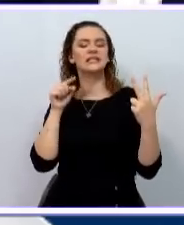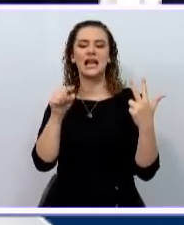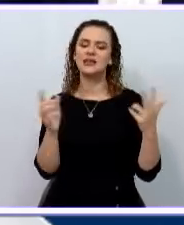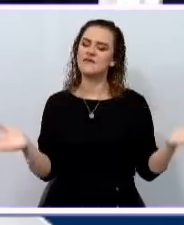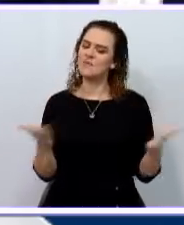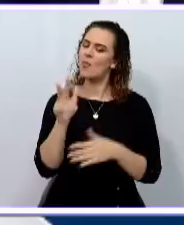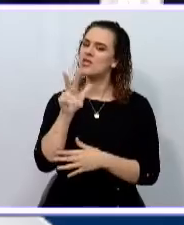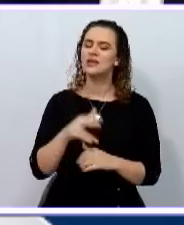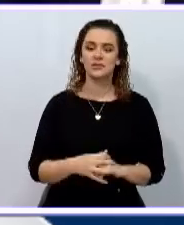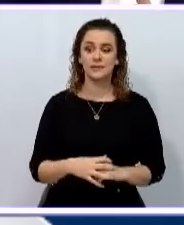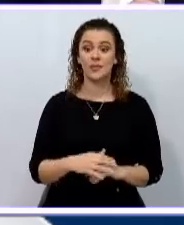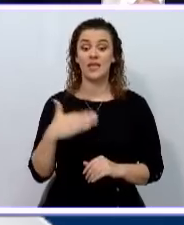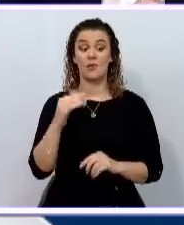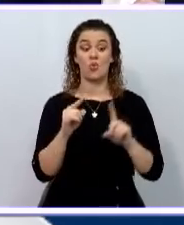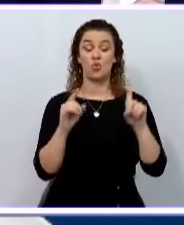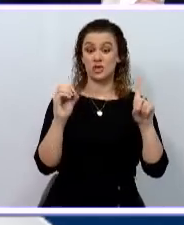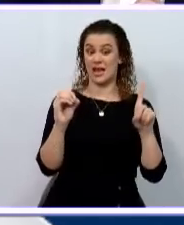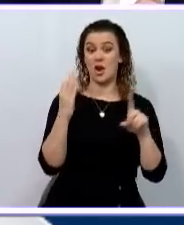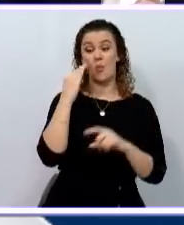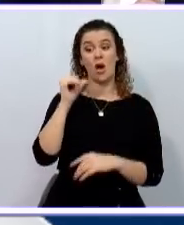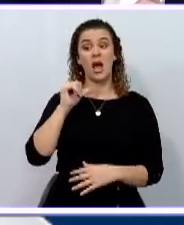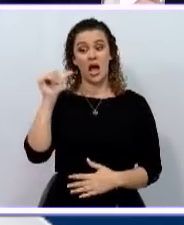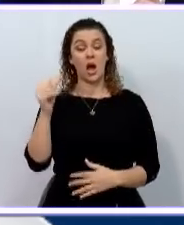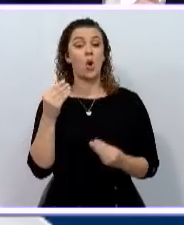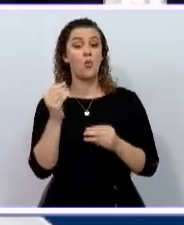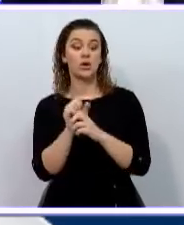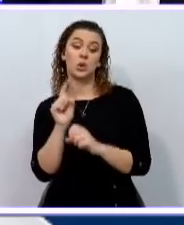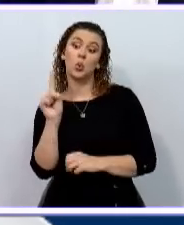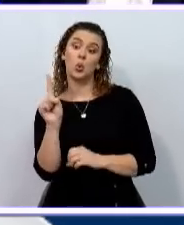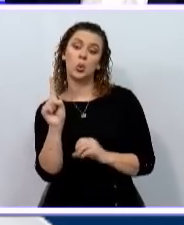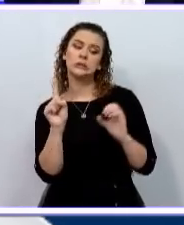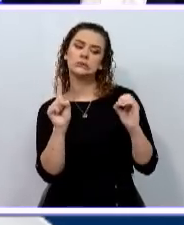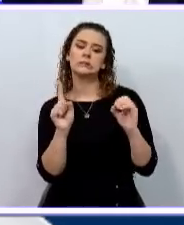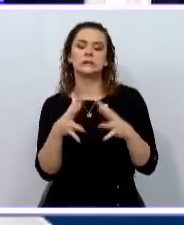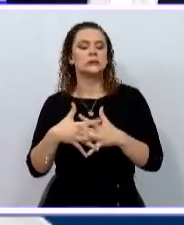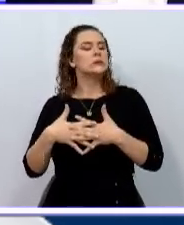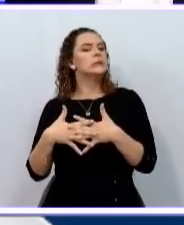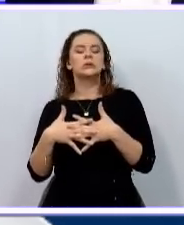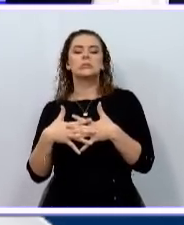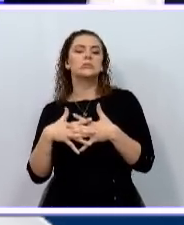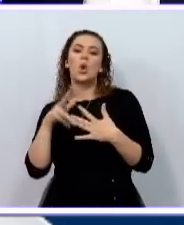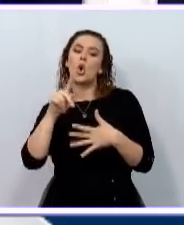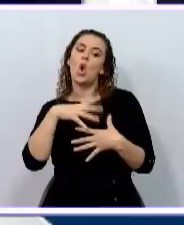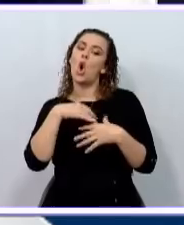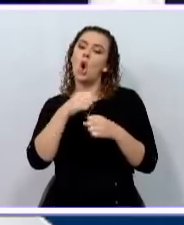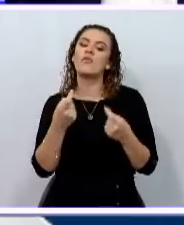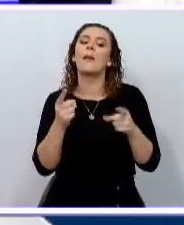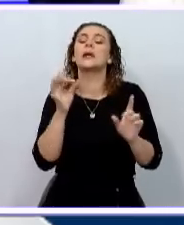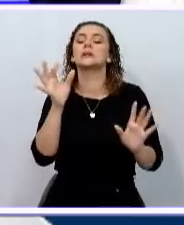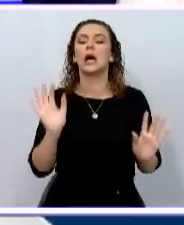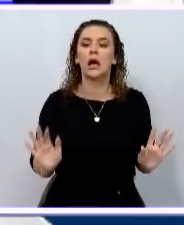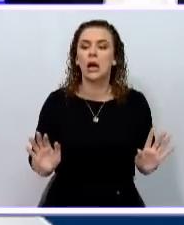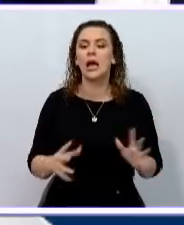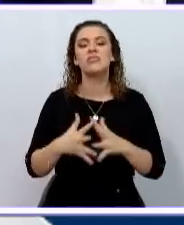por el tercero porque la liga era mucho hacer el uno y para atrás porque no se confía que iba a pasar vamos